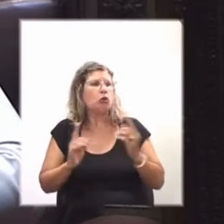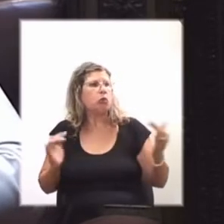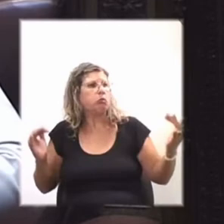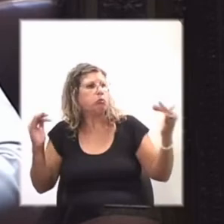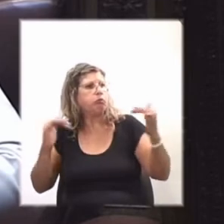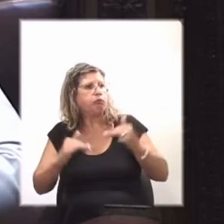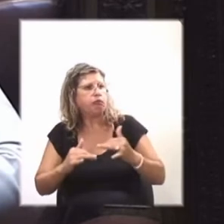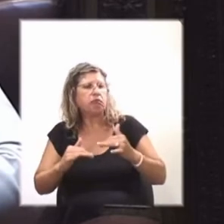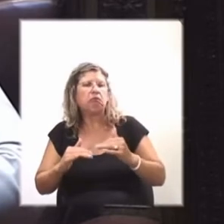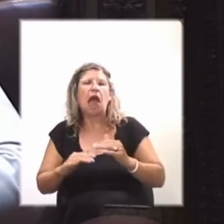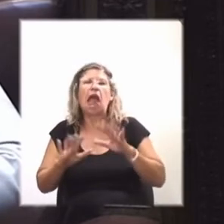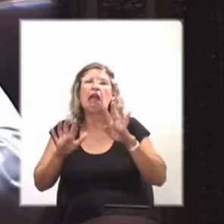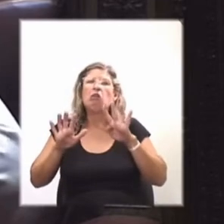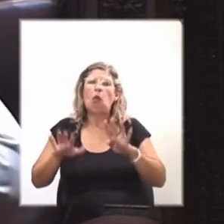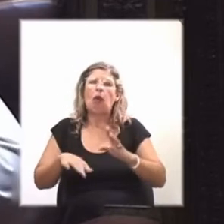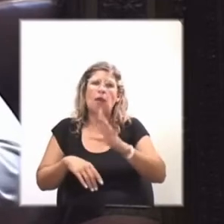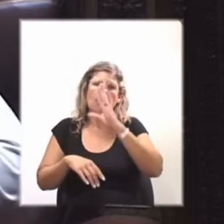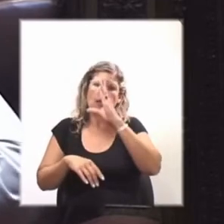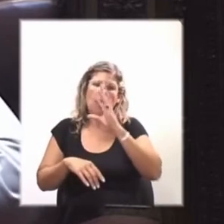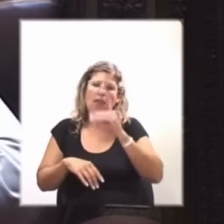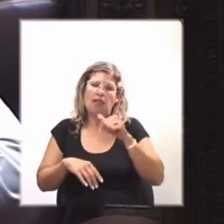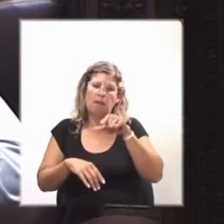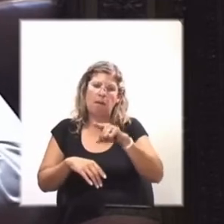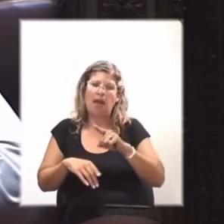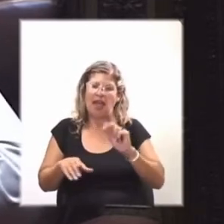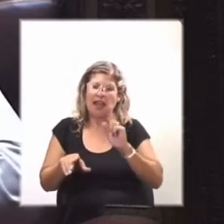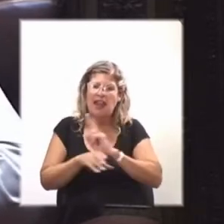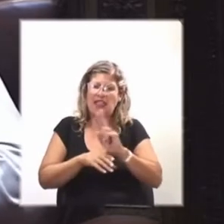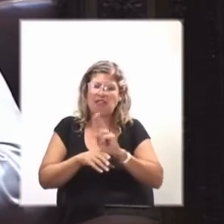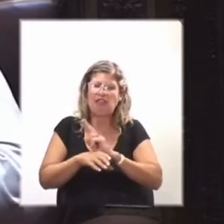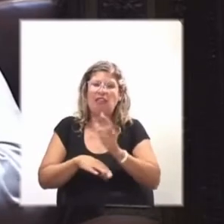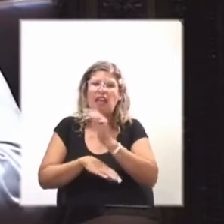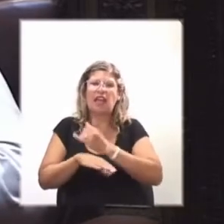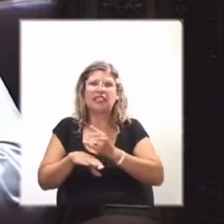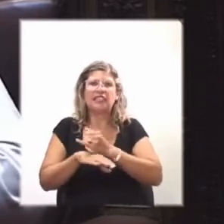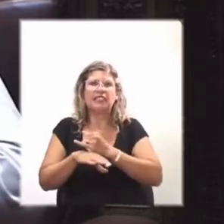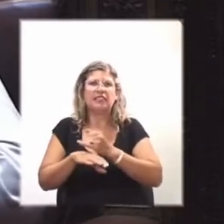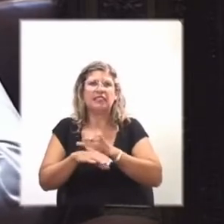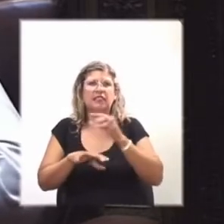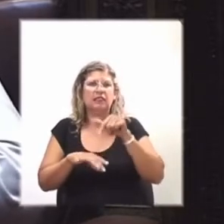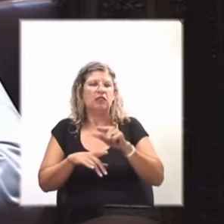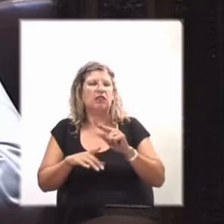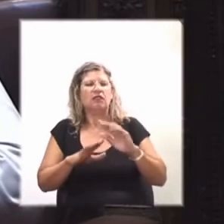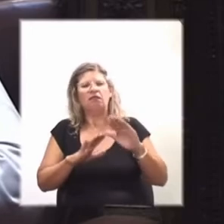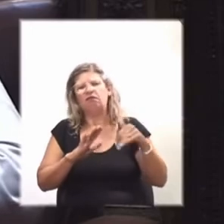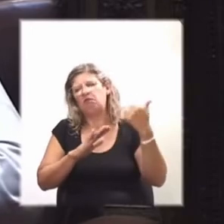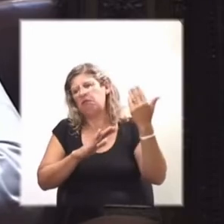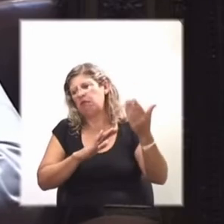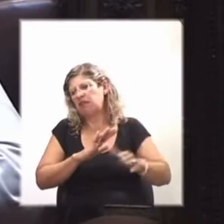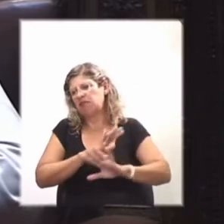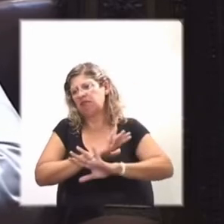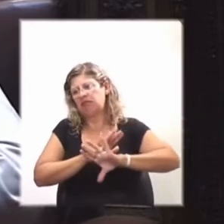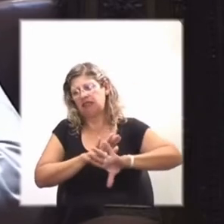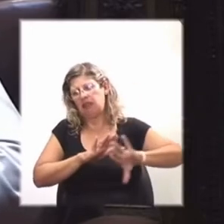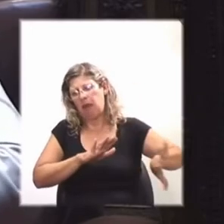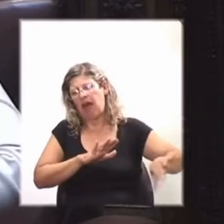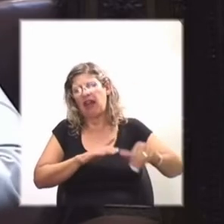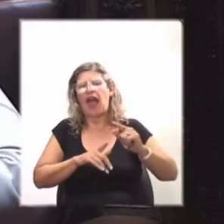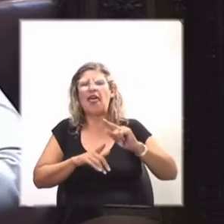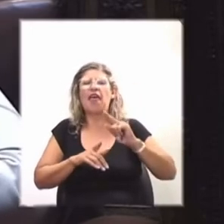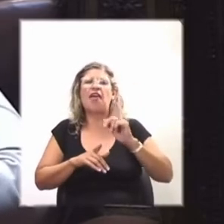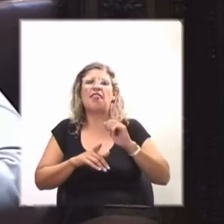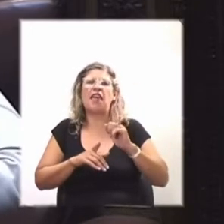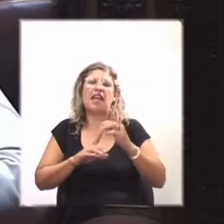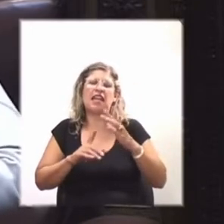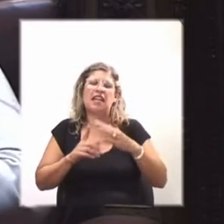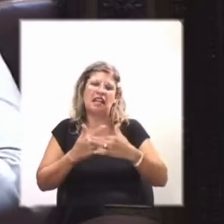ese 9 de febrero para defender a las instituciones descolgados del contexto histórico interno y externo